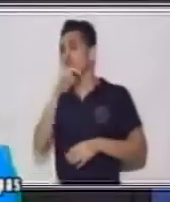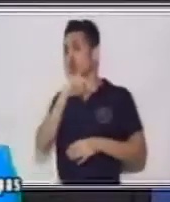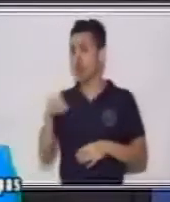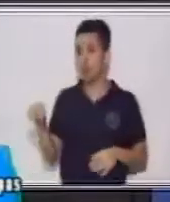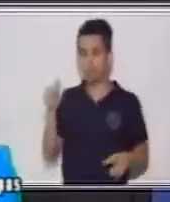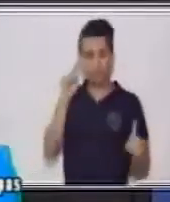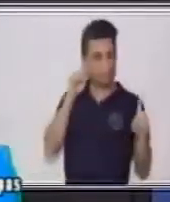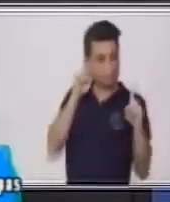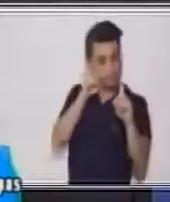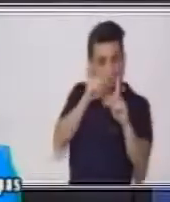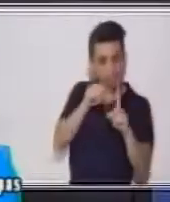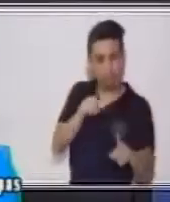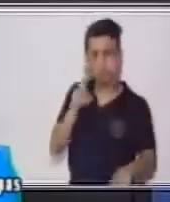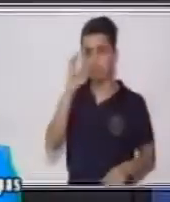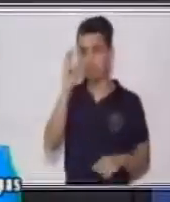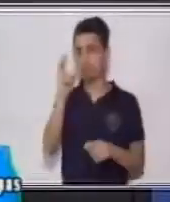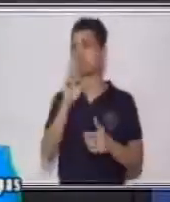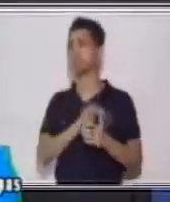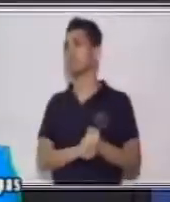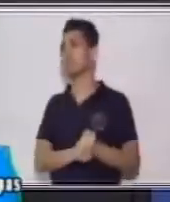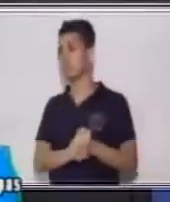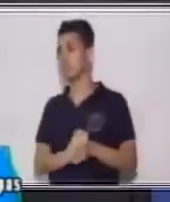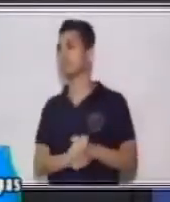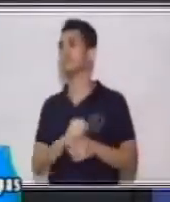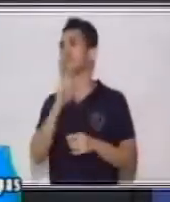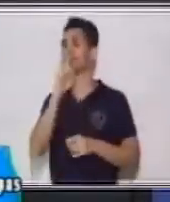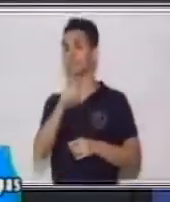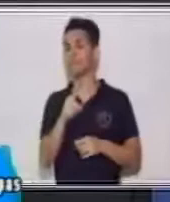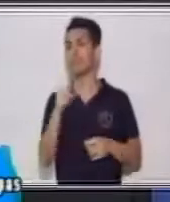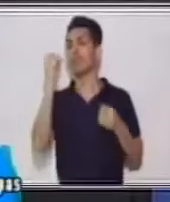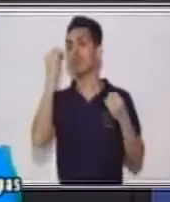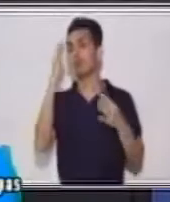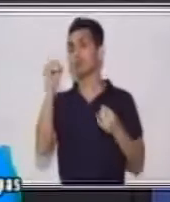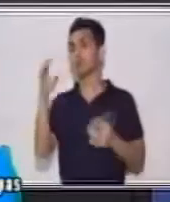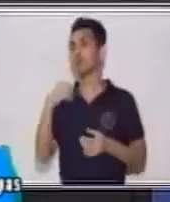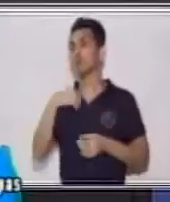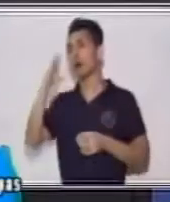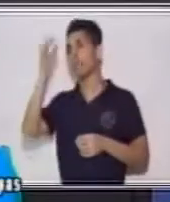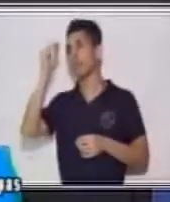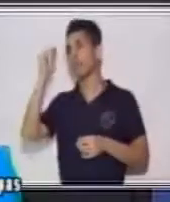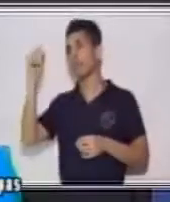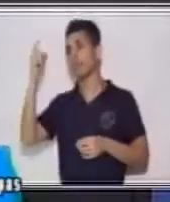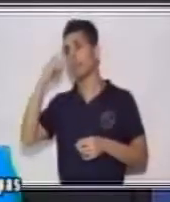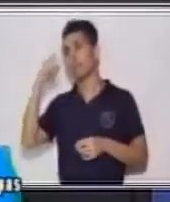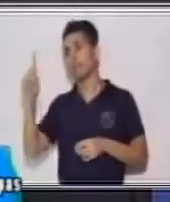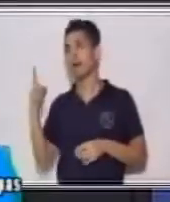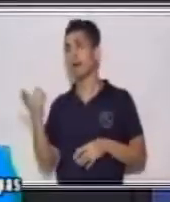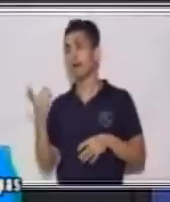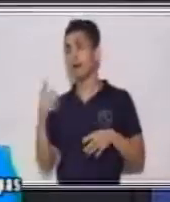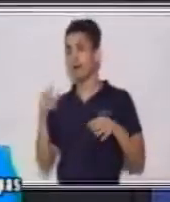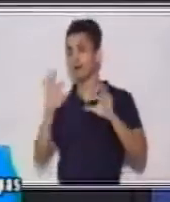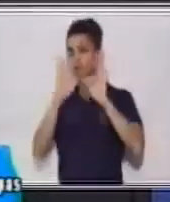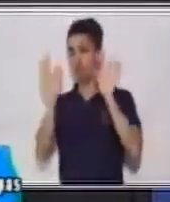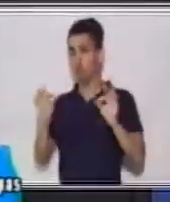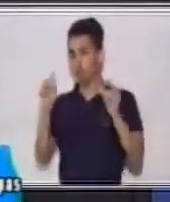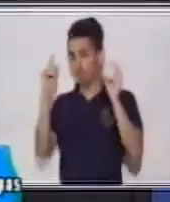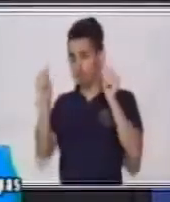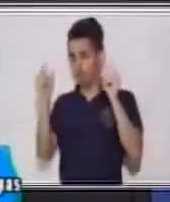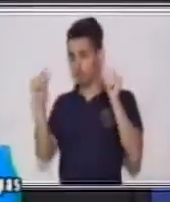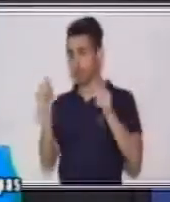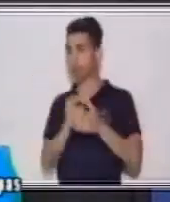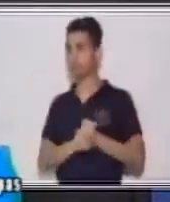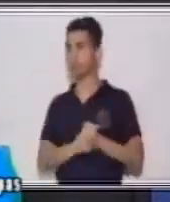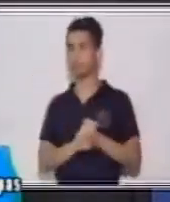específico? Exacto. Con esa información aprendemos de una manera más rápida